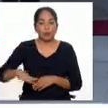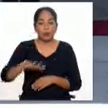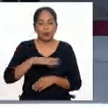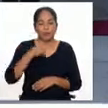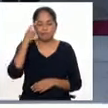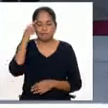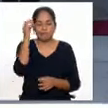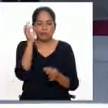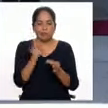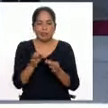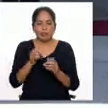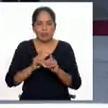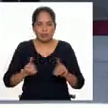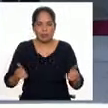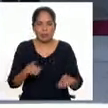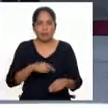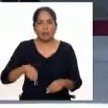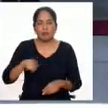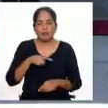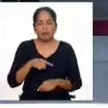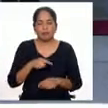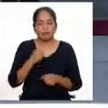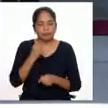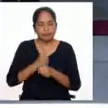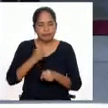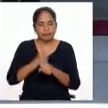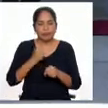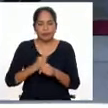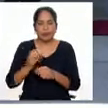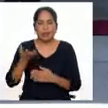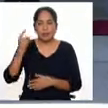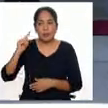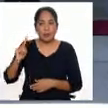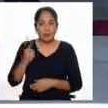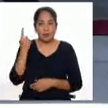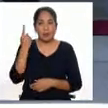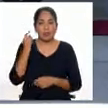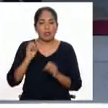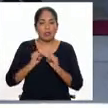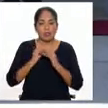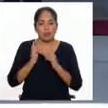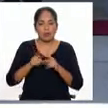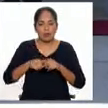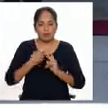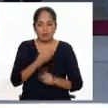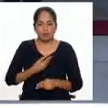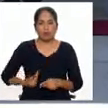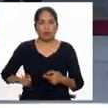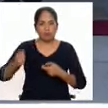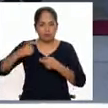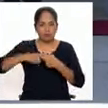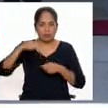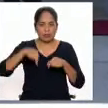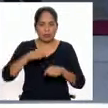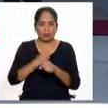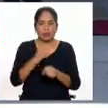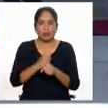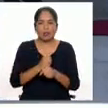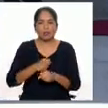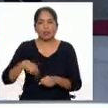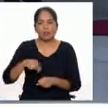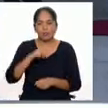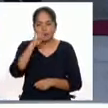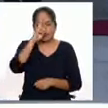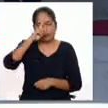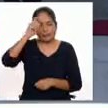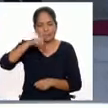en usted. Nosotros nos hemos puesto a trabajar desde el primer día que entró usted a decir el Perú necesita por nosotros, nuestro país